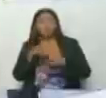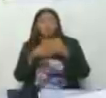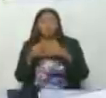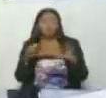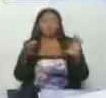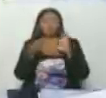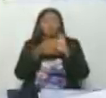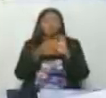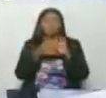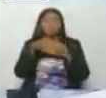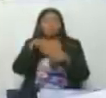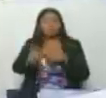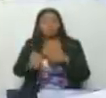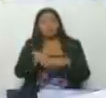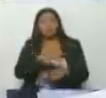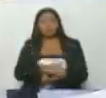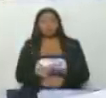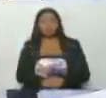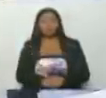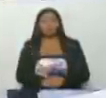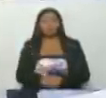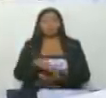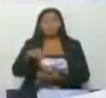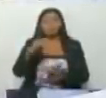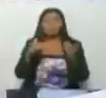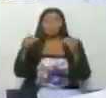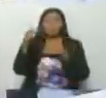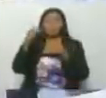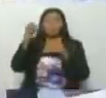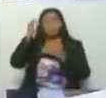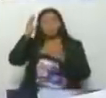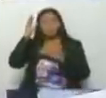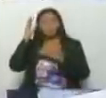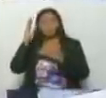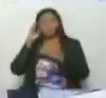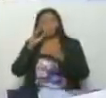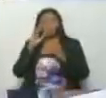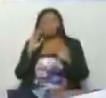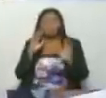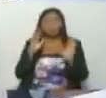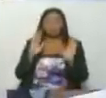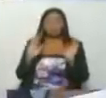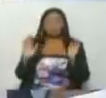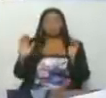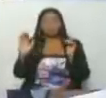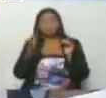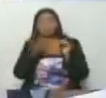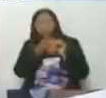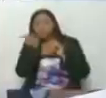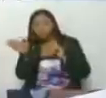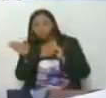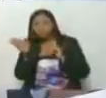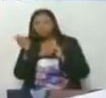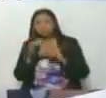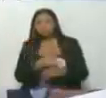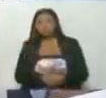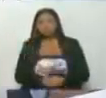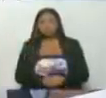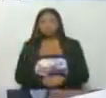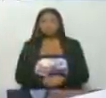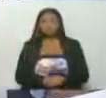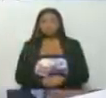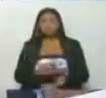relacionado con el estado su mayor capacidad para evadir la la